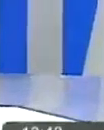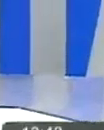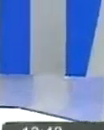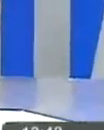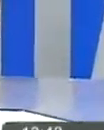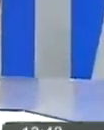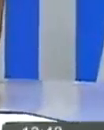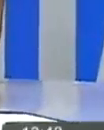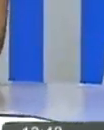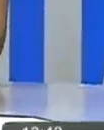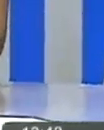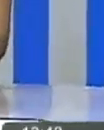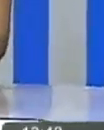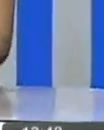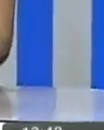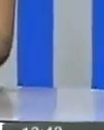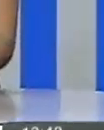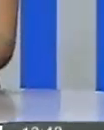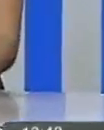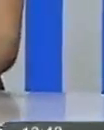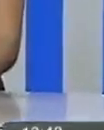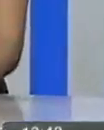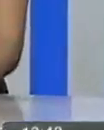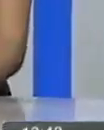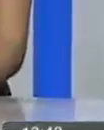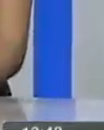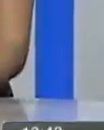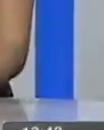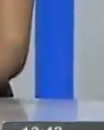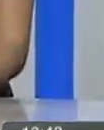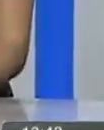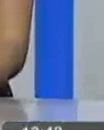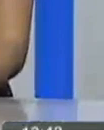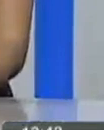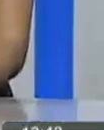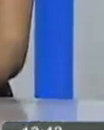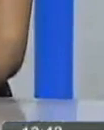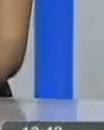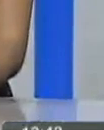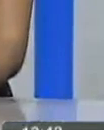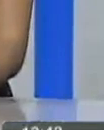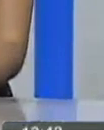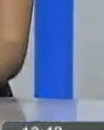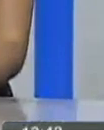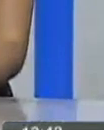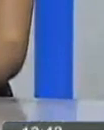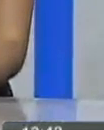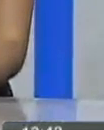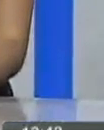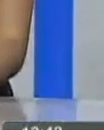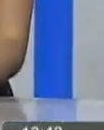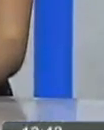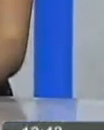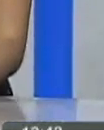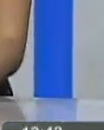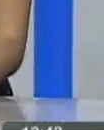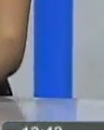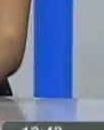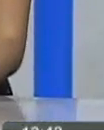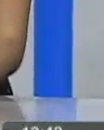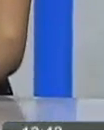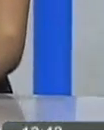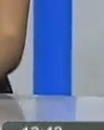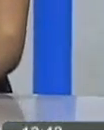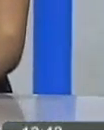Gracias por acompañarnos sobre estas imágenes. Queremos contarles que hoy el Consejo Municipal aprobó el proyecto justamente del bus rápido